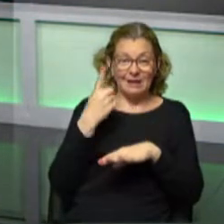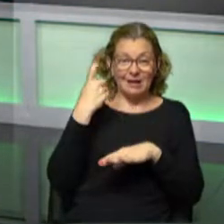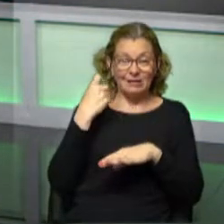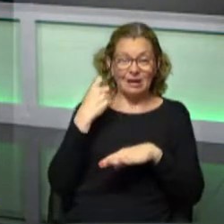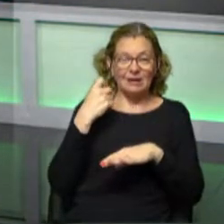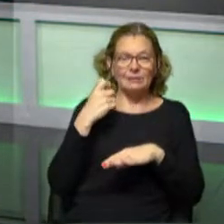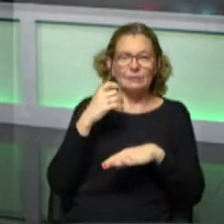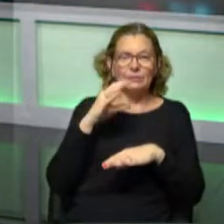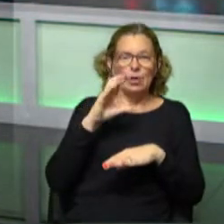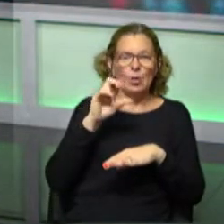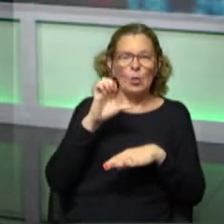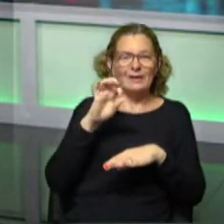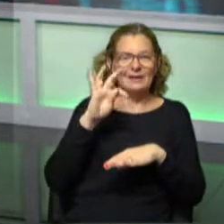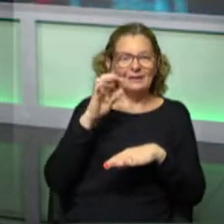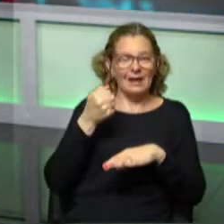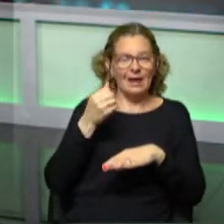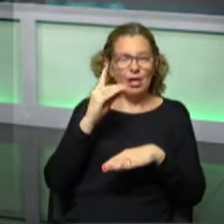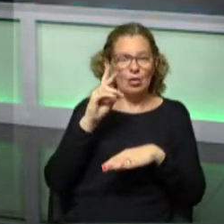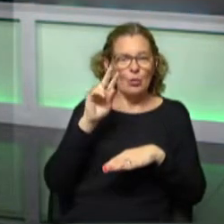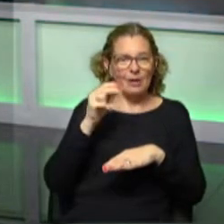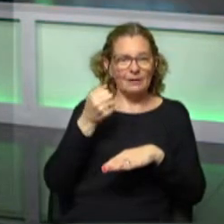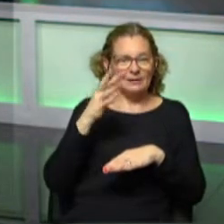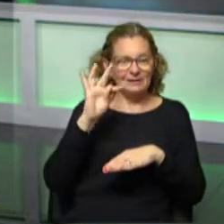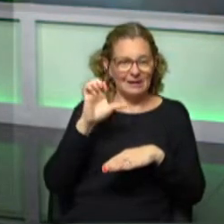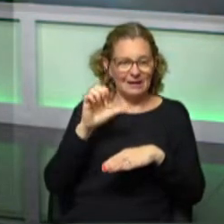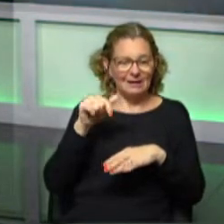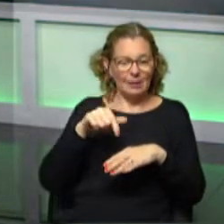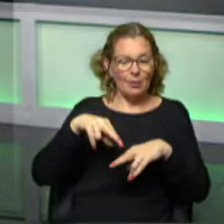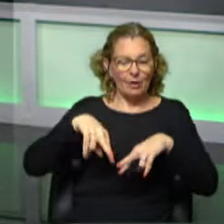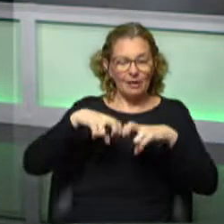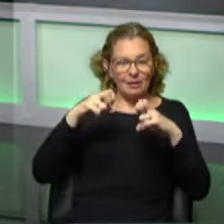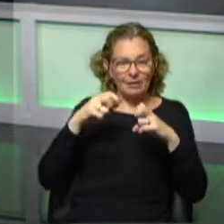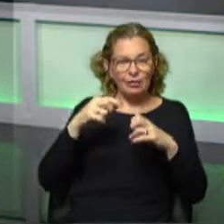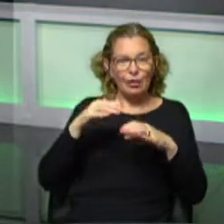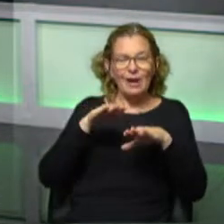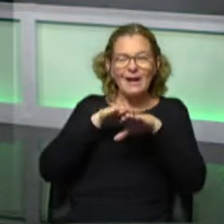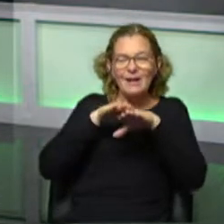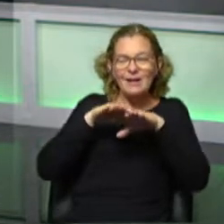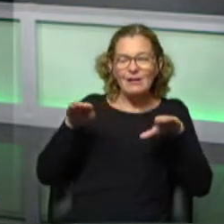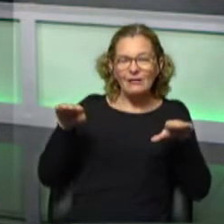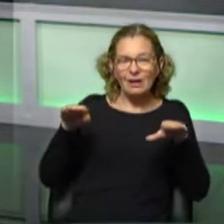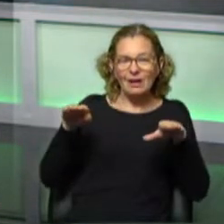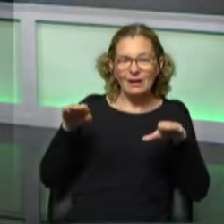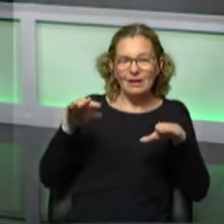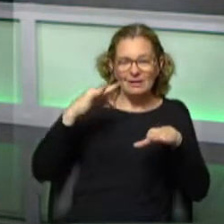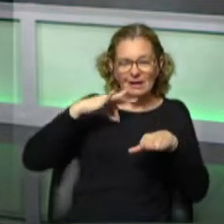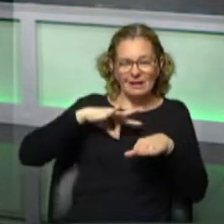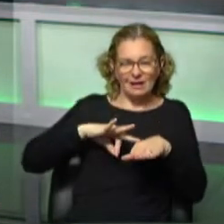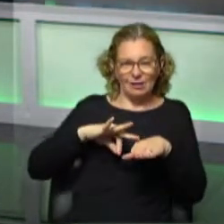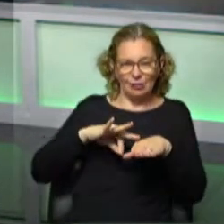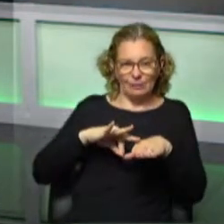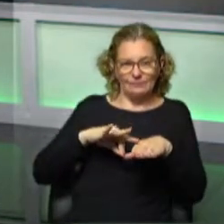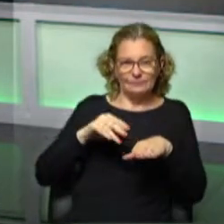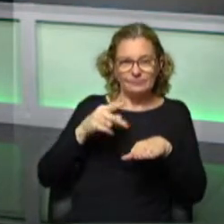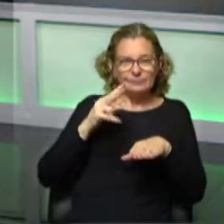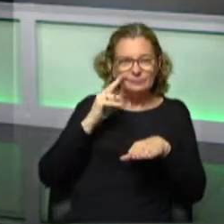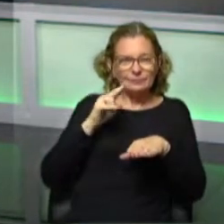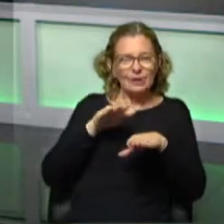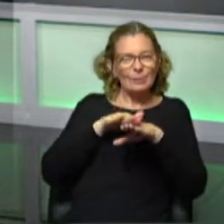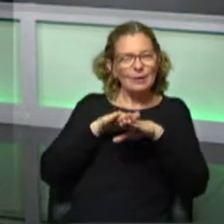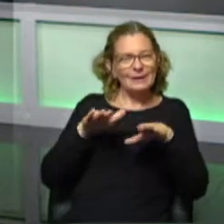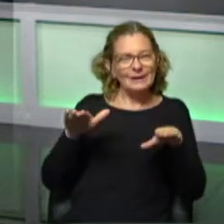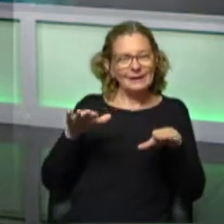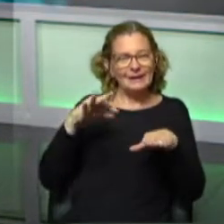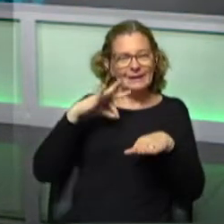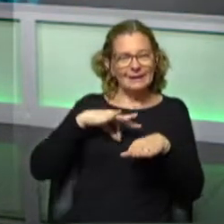el cuesta Duarte donde estamos analizando la el nivel de ingresos en general nosotros abordamos las variaciones de los salarios acá estamos viendo el nivel